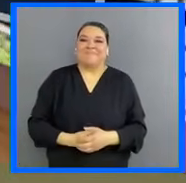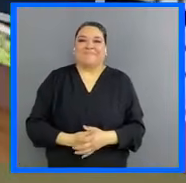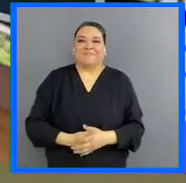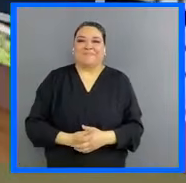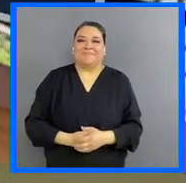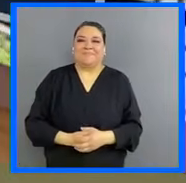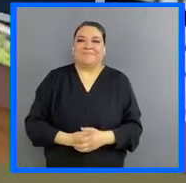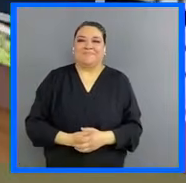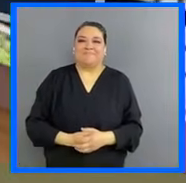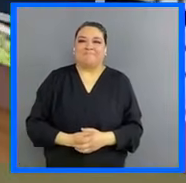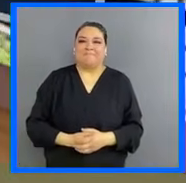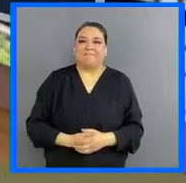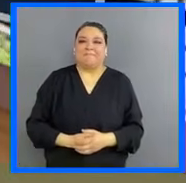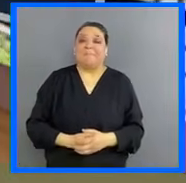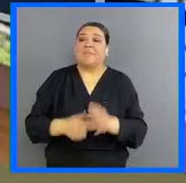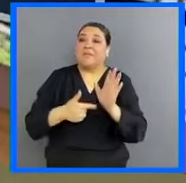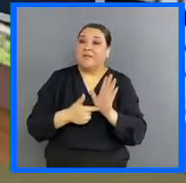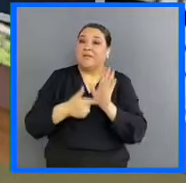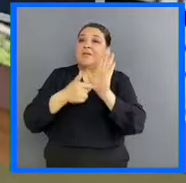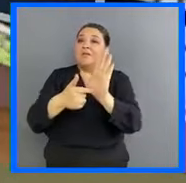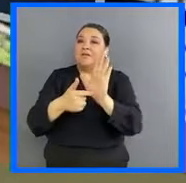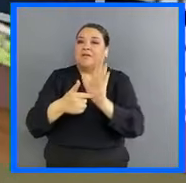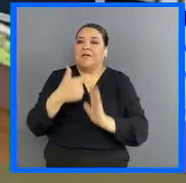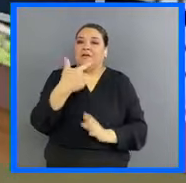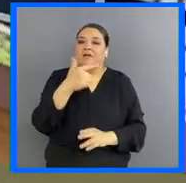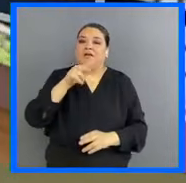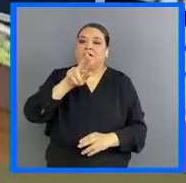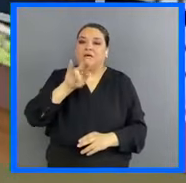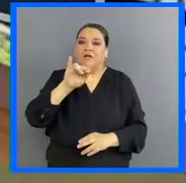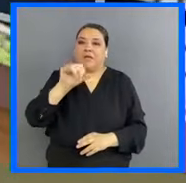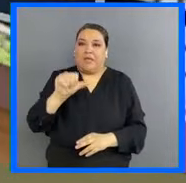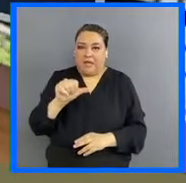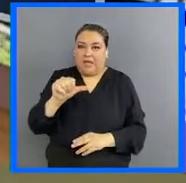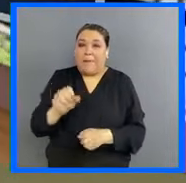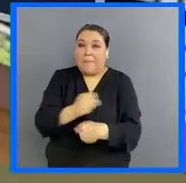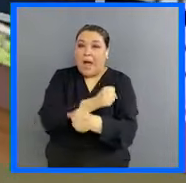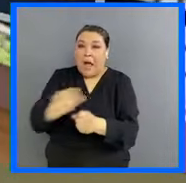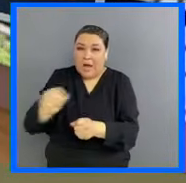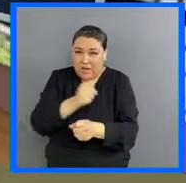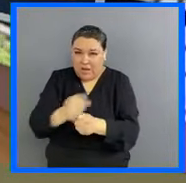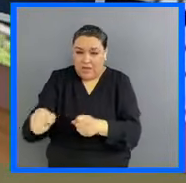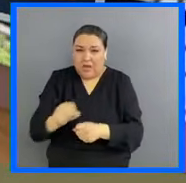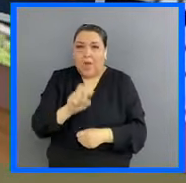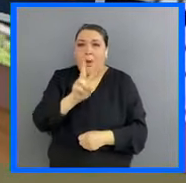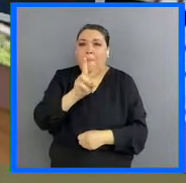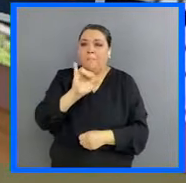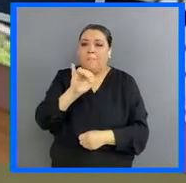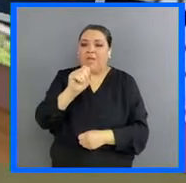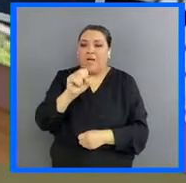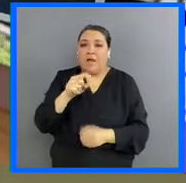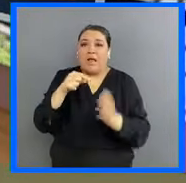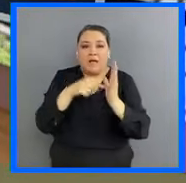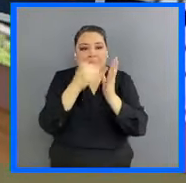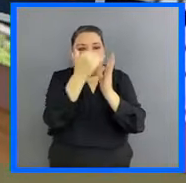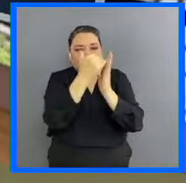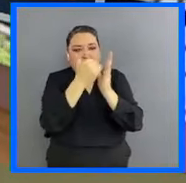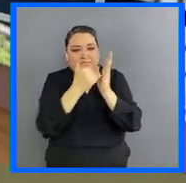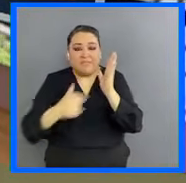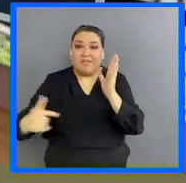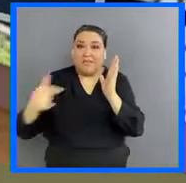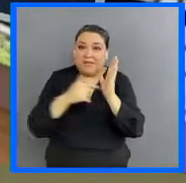Fue presentada la guía para denunciar la violencia vicaria, que aporta herramientas claras y accesibles a víctimas de este tipo de